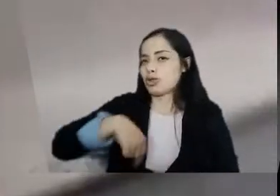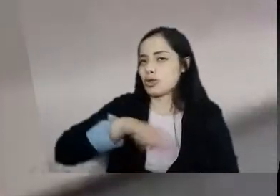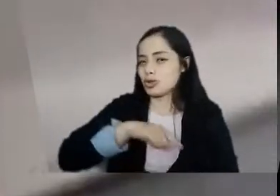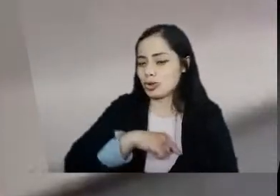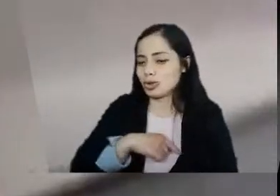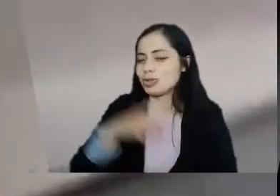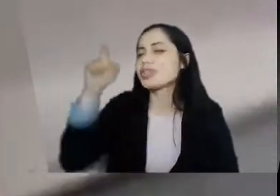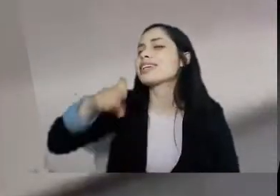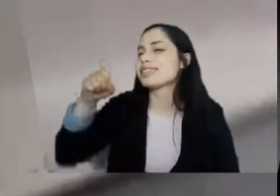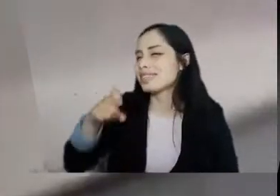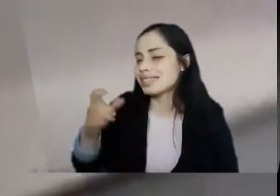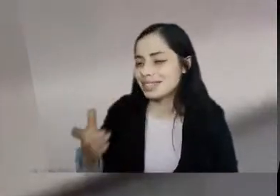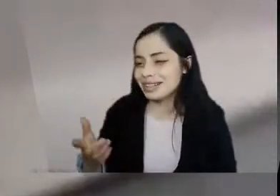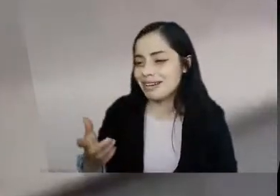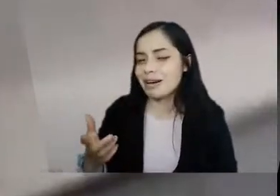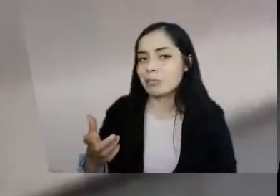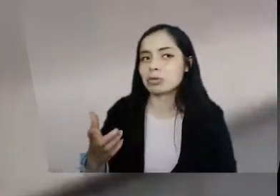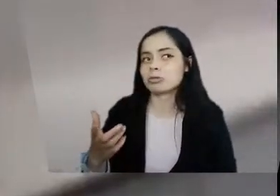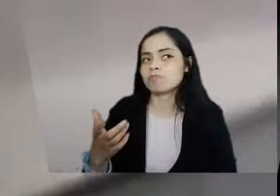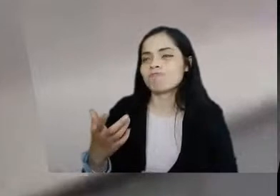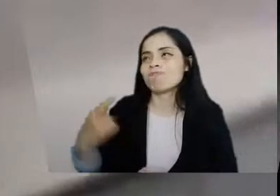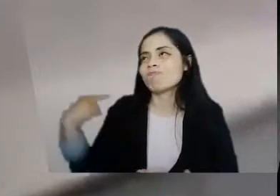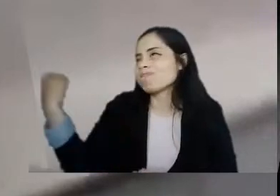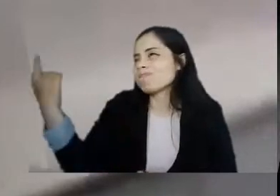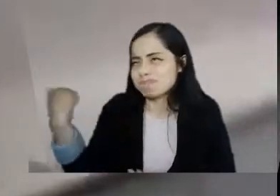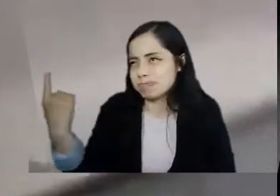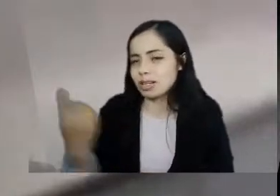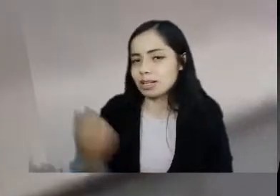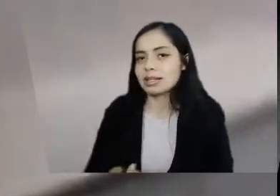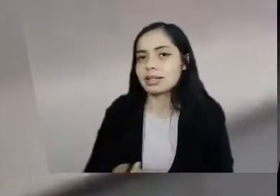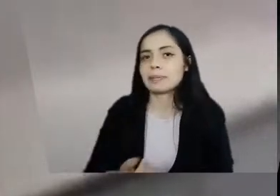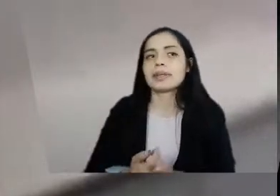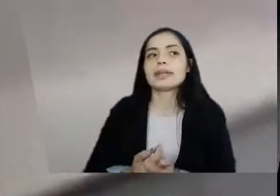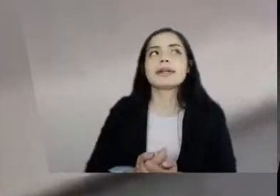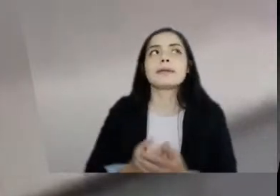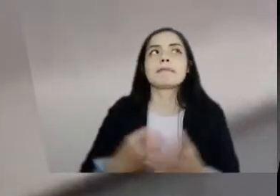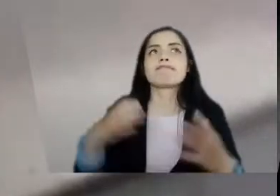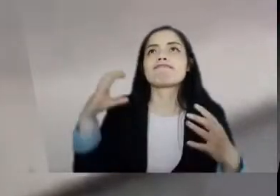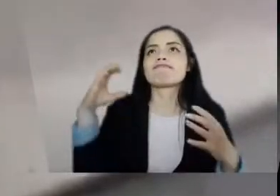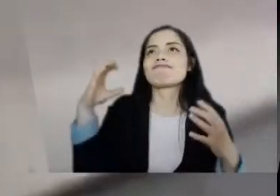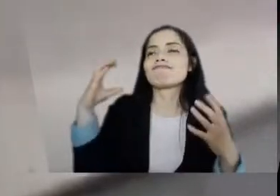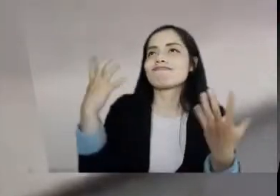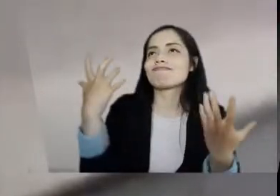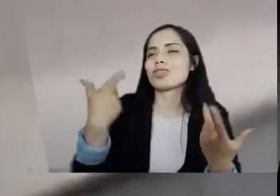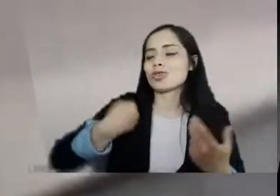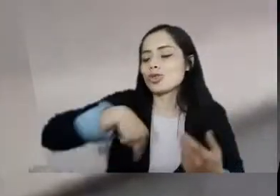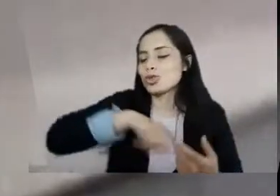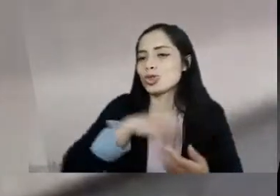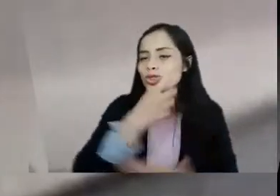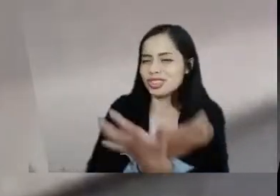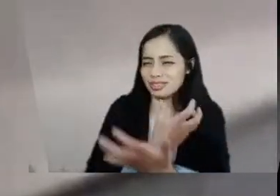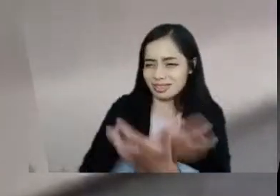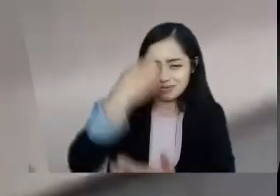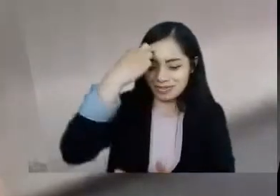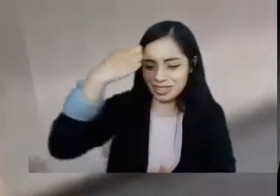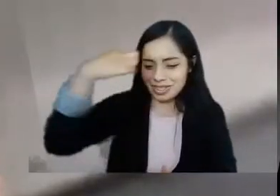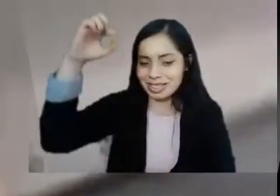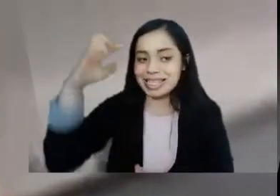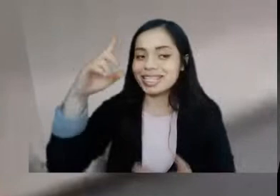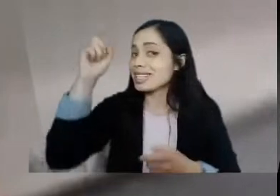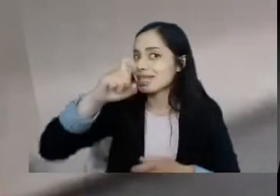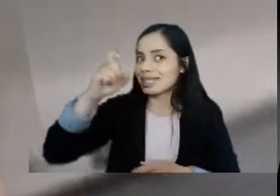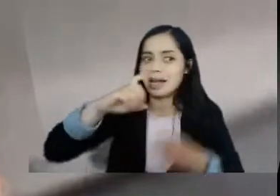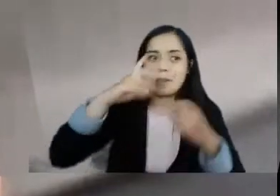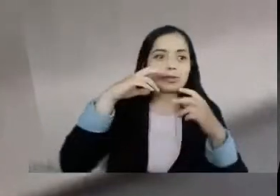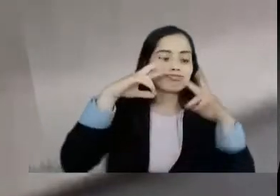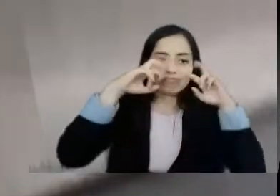diálogo más amplio con la sociedad y divulgar nuestro quehacer, el porqué de nuestra insaciable curiosidad por descubrir y por averiguar